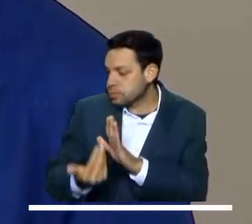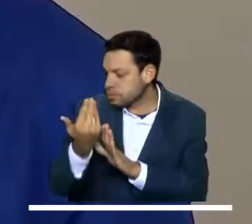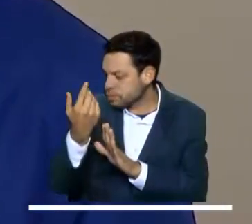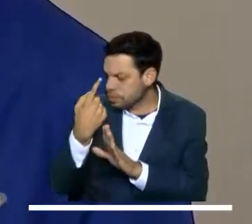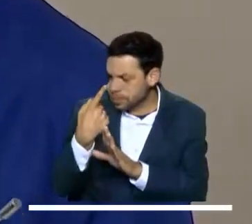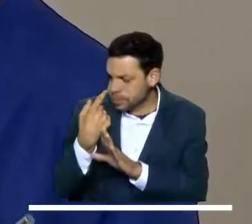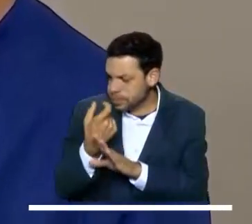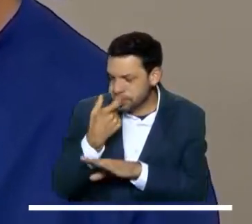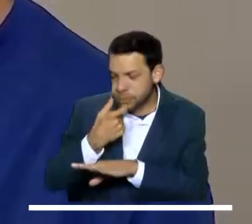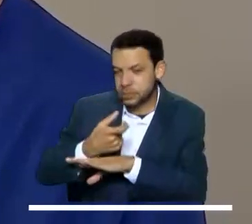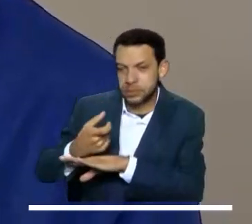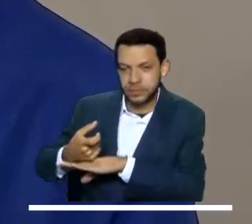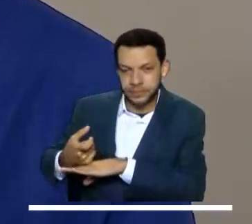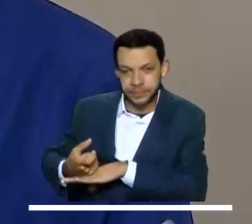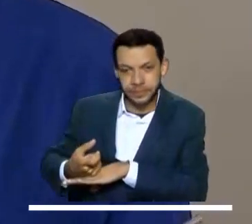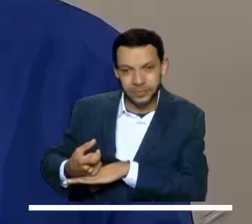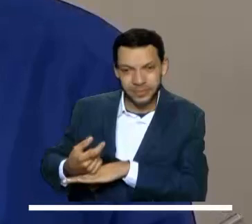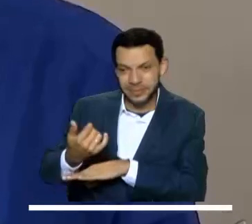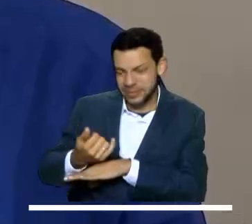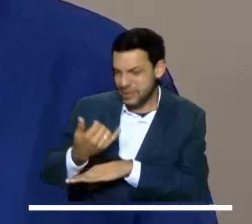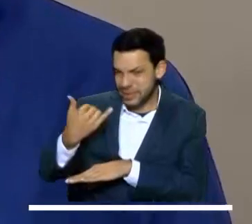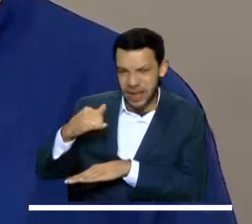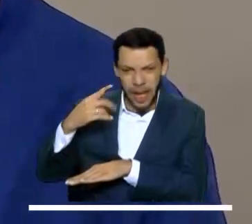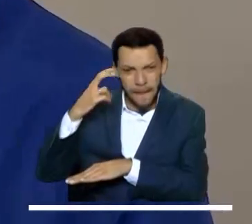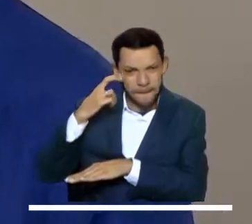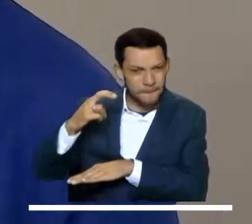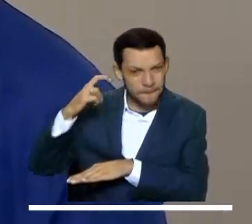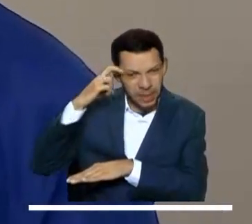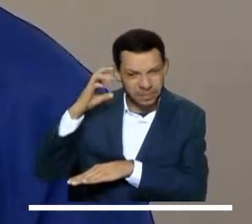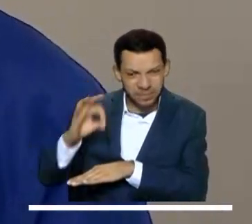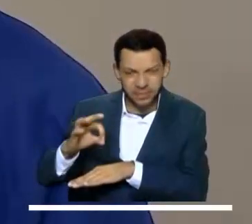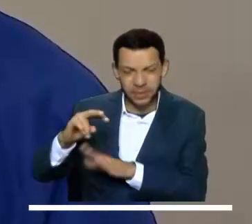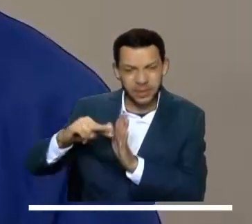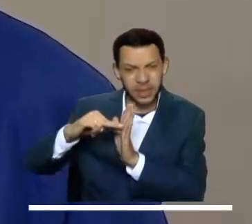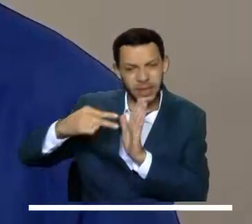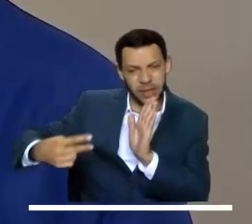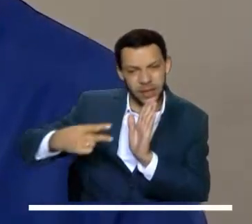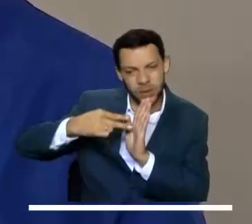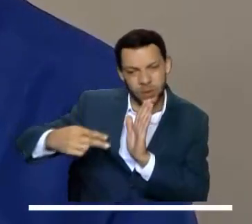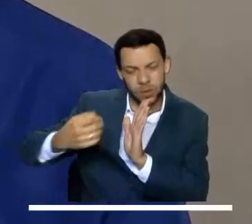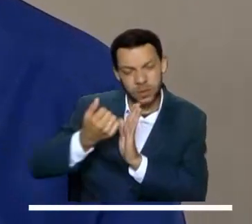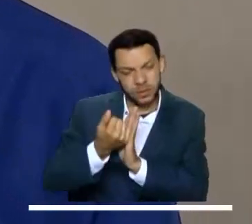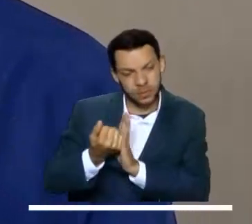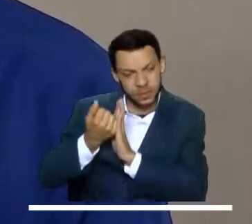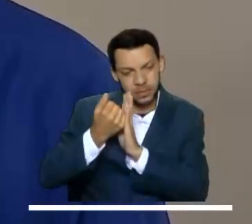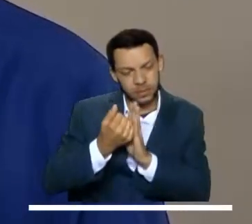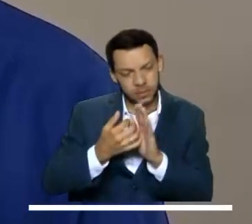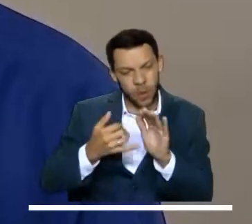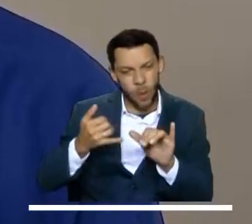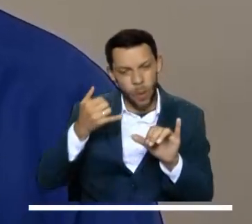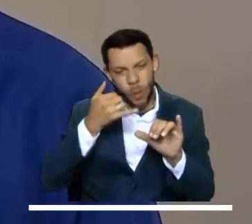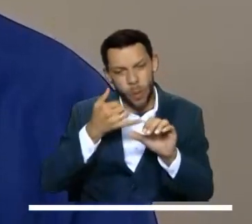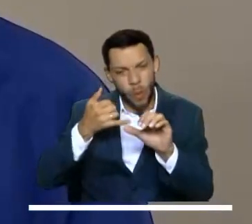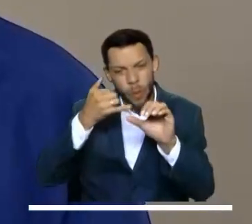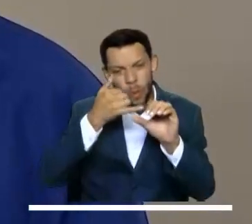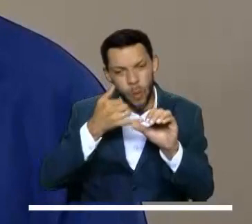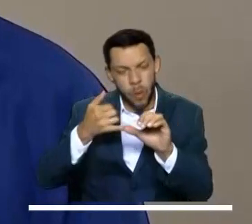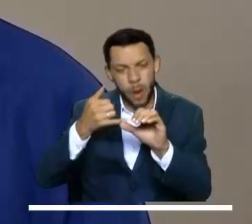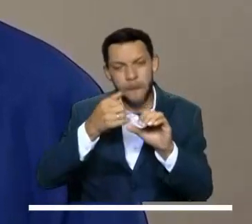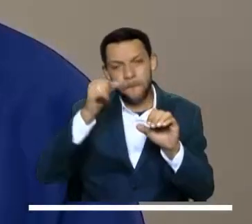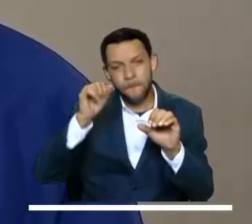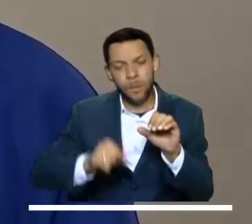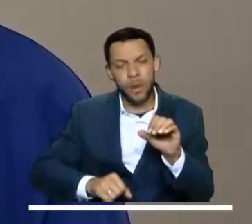nuevos endoscopios y con la inteligencia artificial adoptada a los endoscopios, lo que hacemos es una secuencia de imágenes que nos